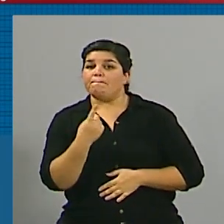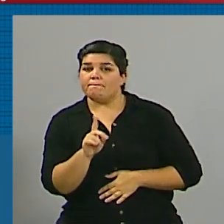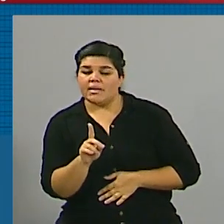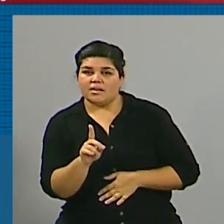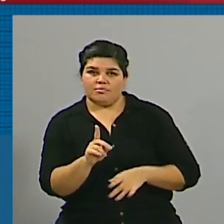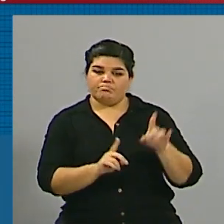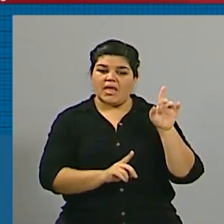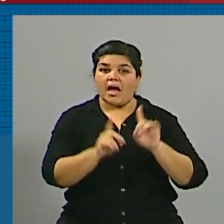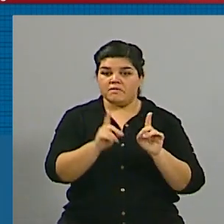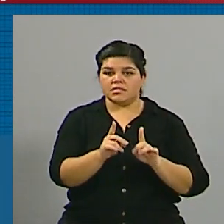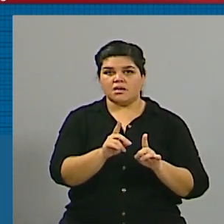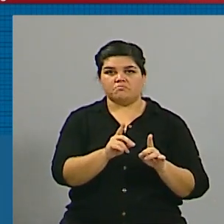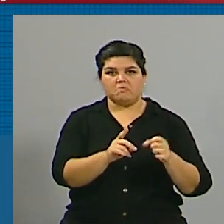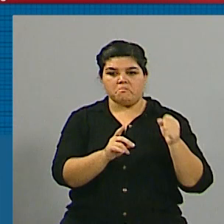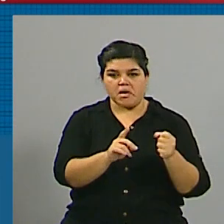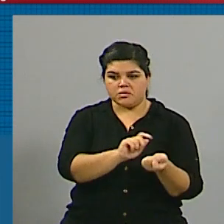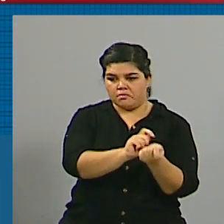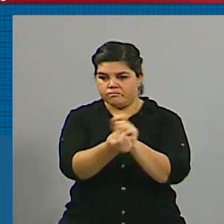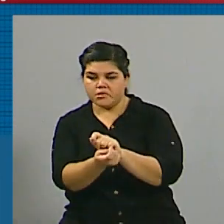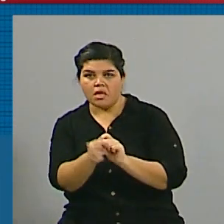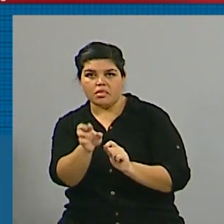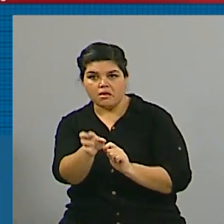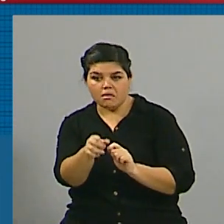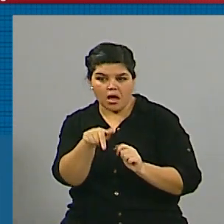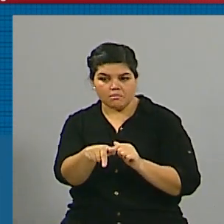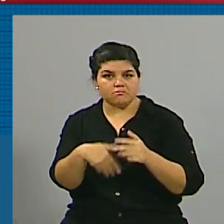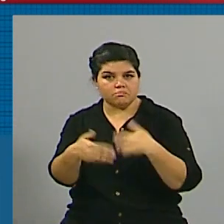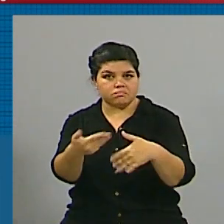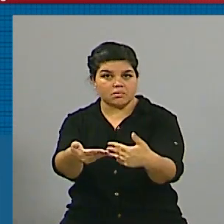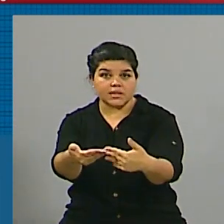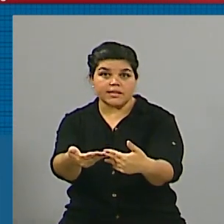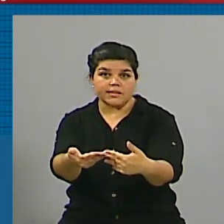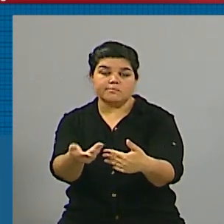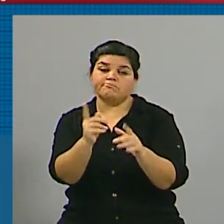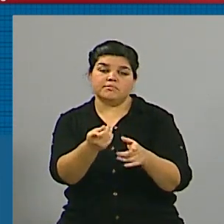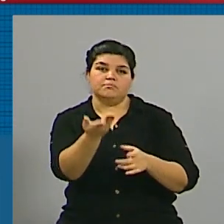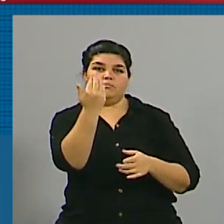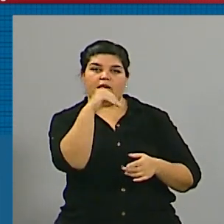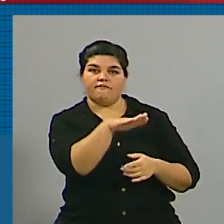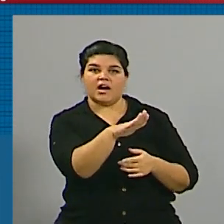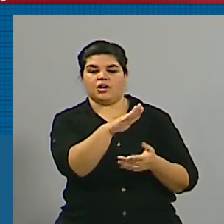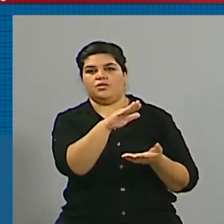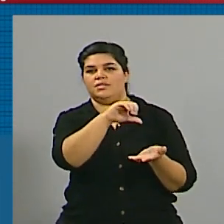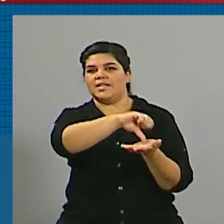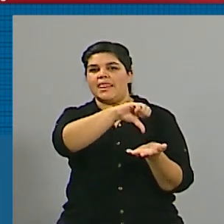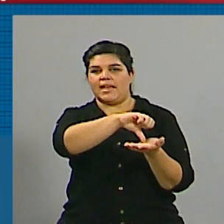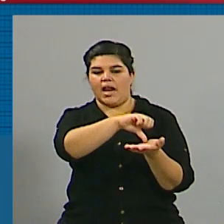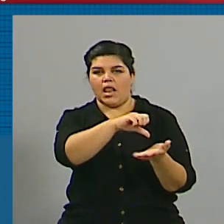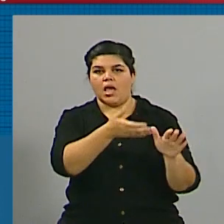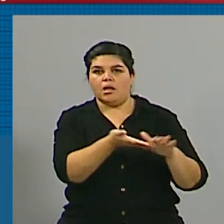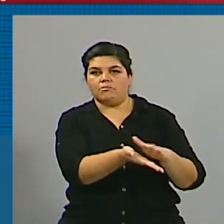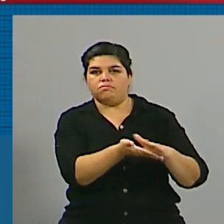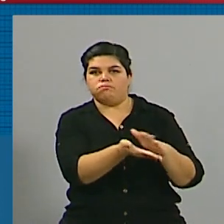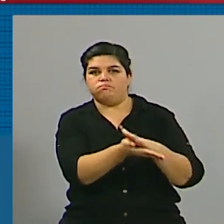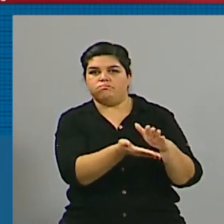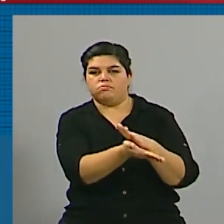puede llevar a cabo, ¿no?, el Banco Central, bueno, al no poder emitir pesos, que es una de sus principales funciones, al no poder hacer política